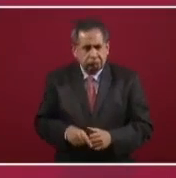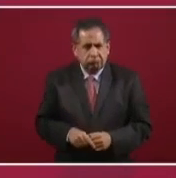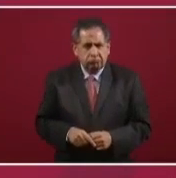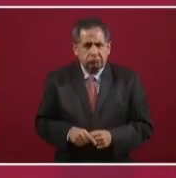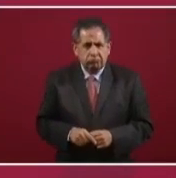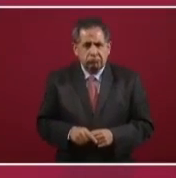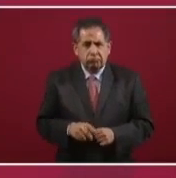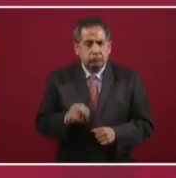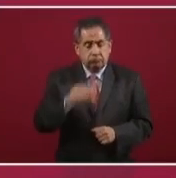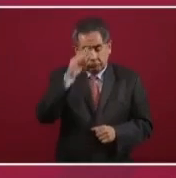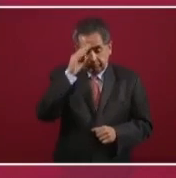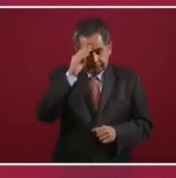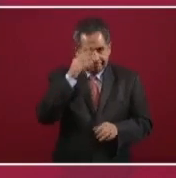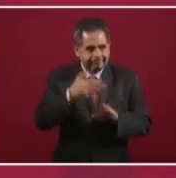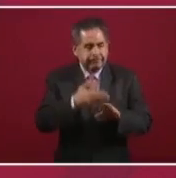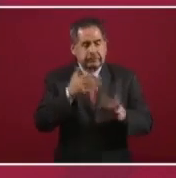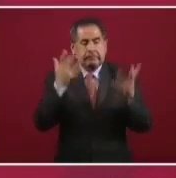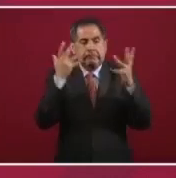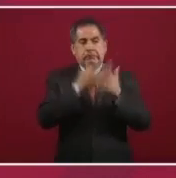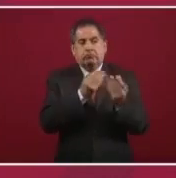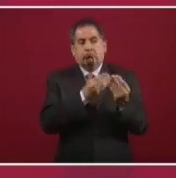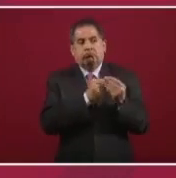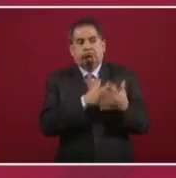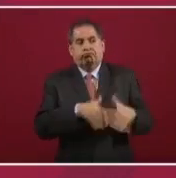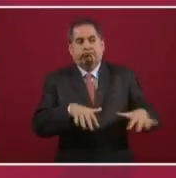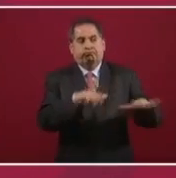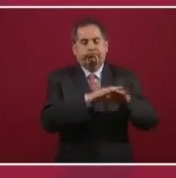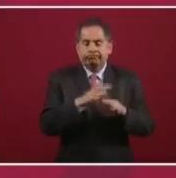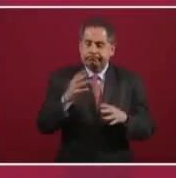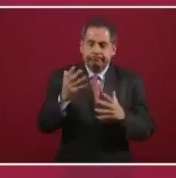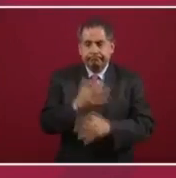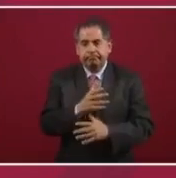No previeron lo suficiente.